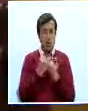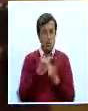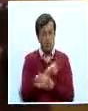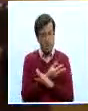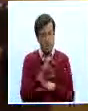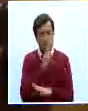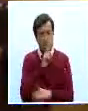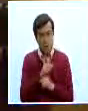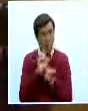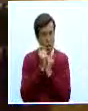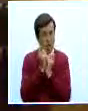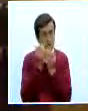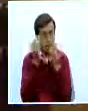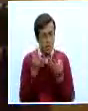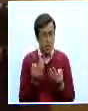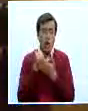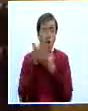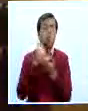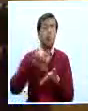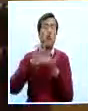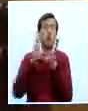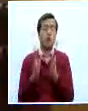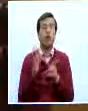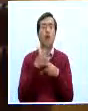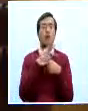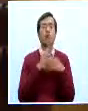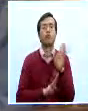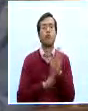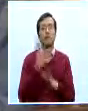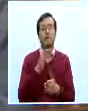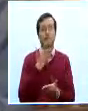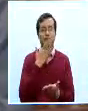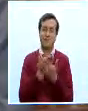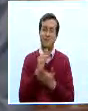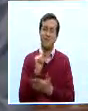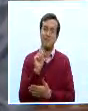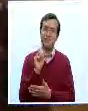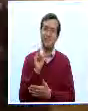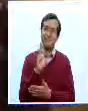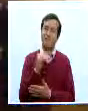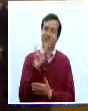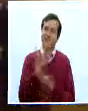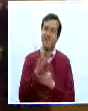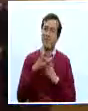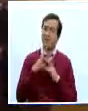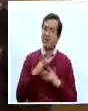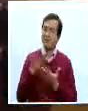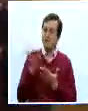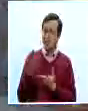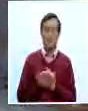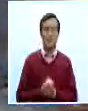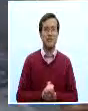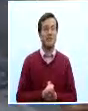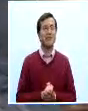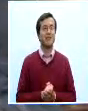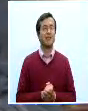y obviamente En beneficio de lo que es la ciudadanía y el sector productivo economista amoroso Gracias por la gentileza que tengo muy feriado Muchas gracias